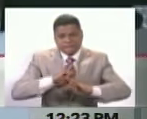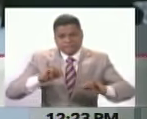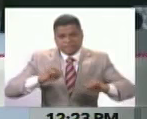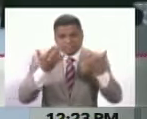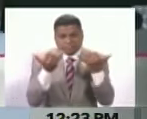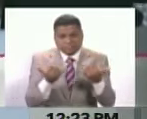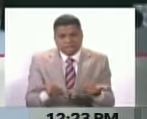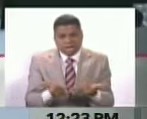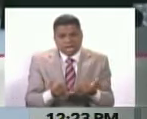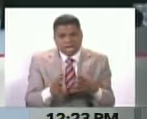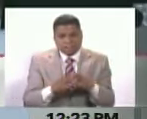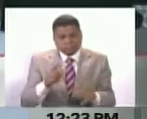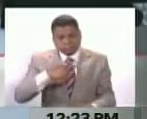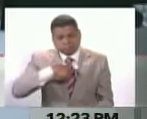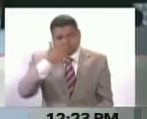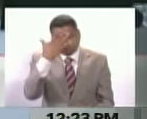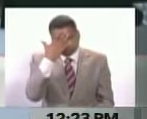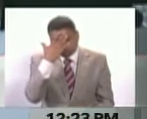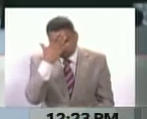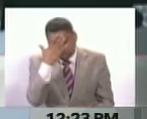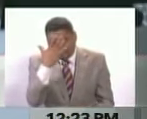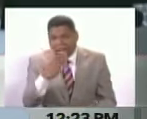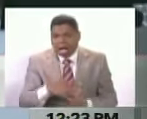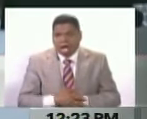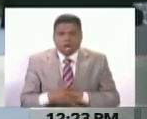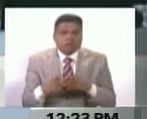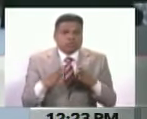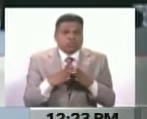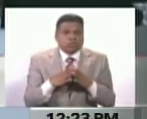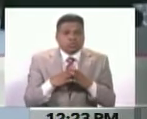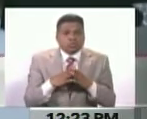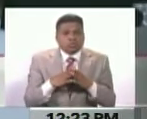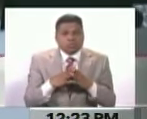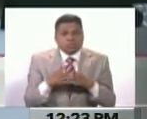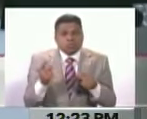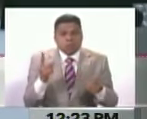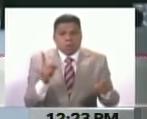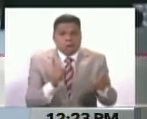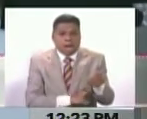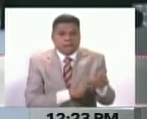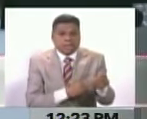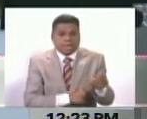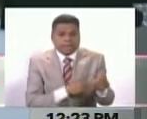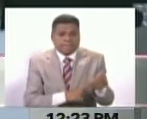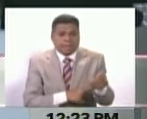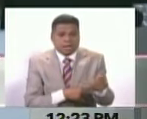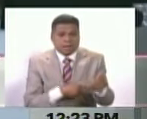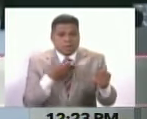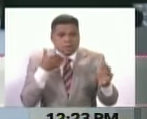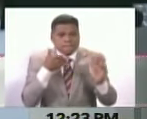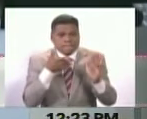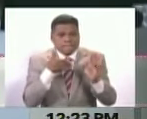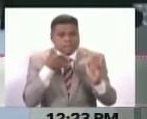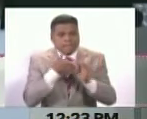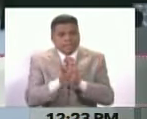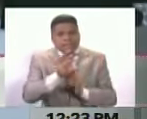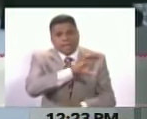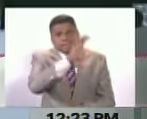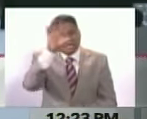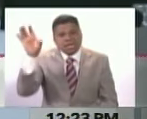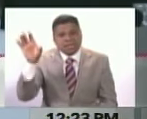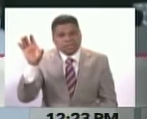la vergonzosa, bochornosa ocupación del hermano Estado palestino. todos